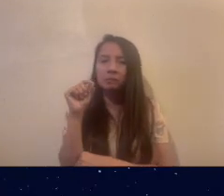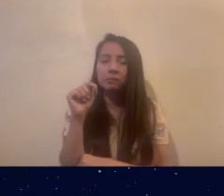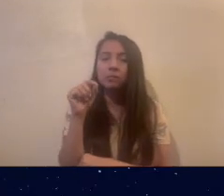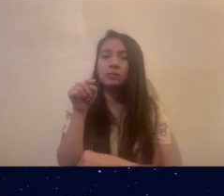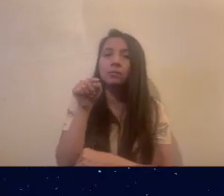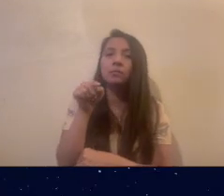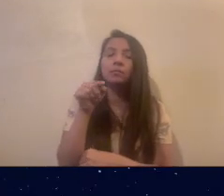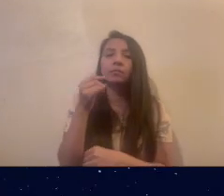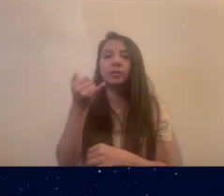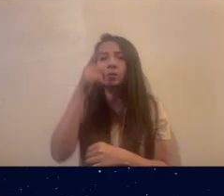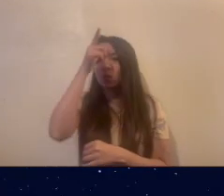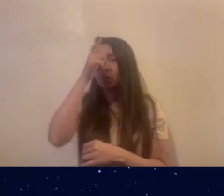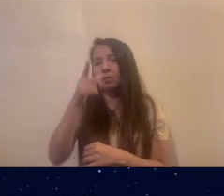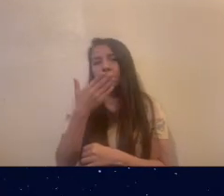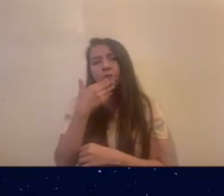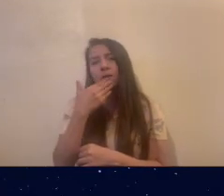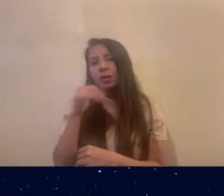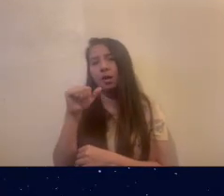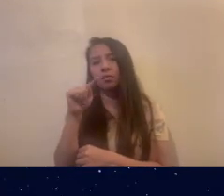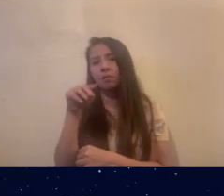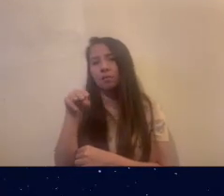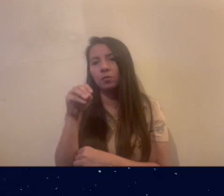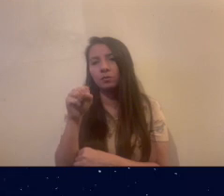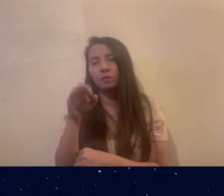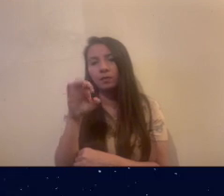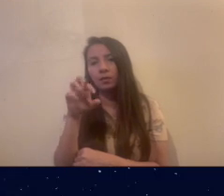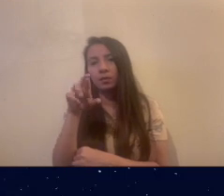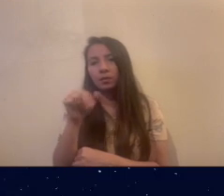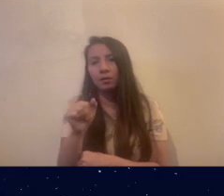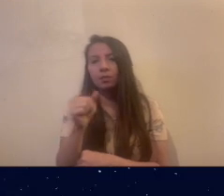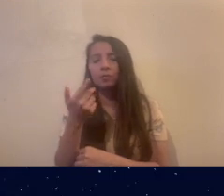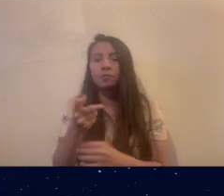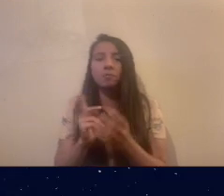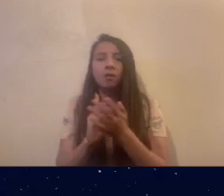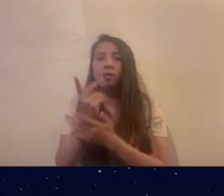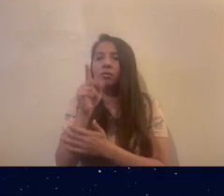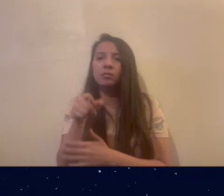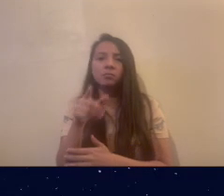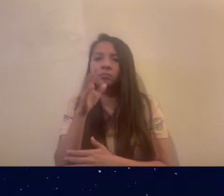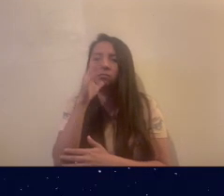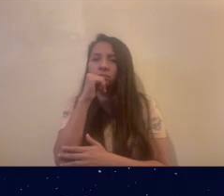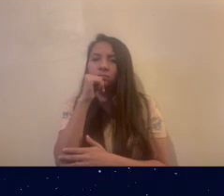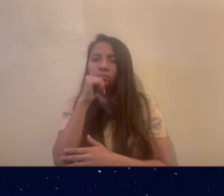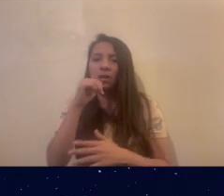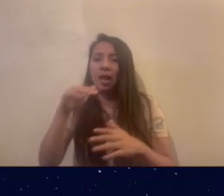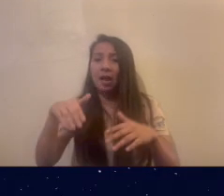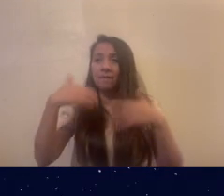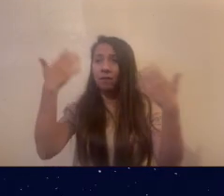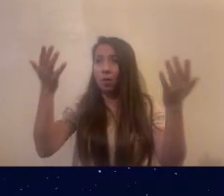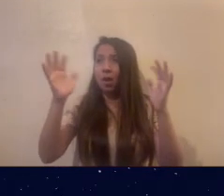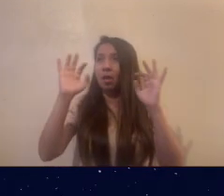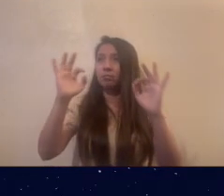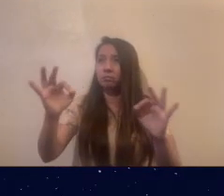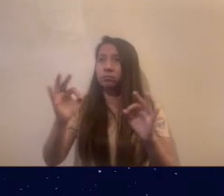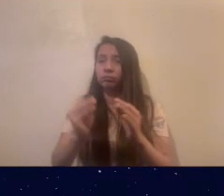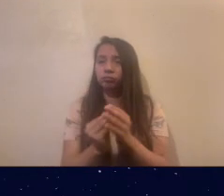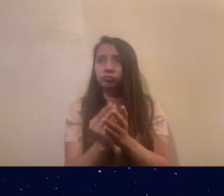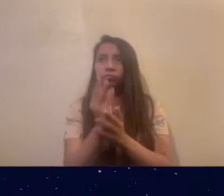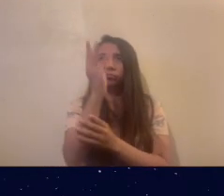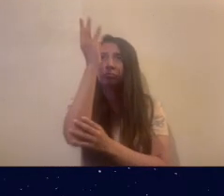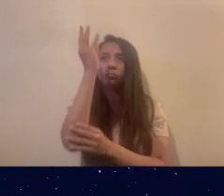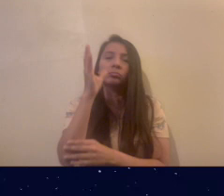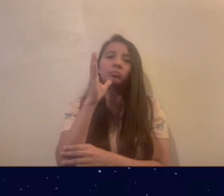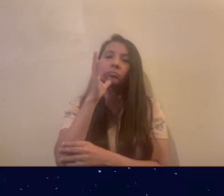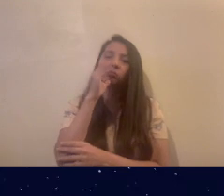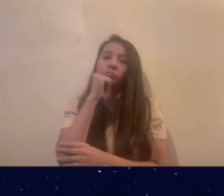son extremadamente bajas, y en la Luna no hay atmósfera. Estas plantas no podrían crecer expuestas directamente,